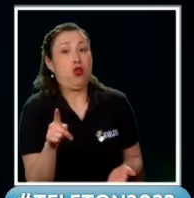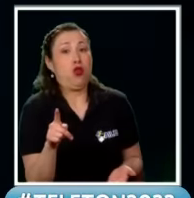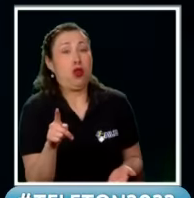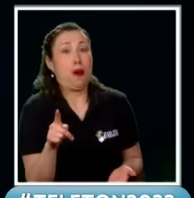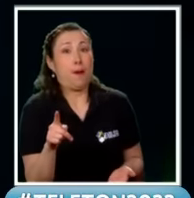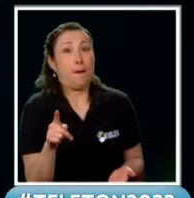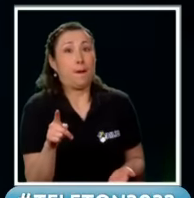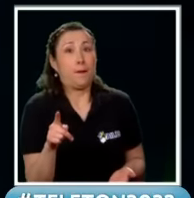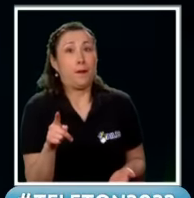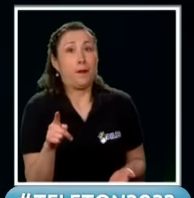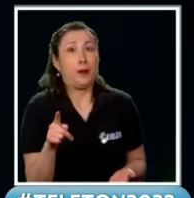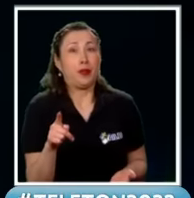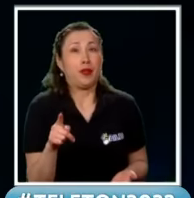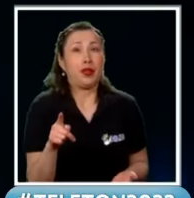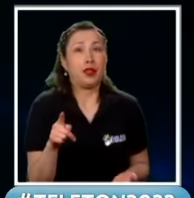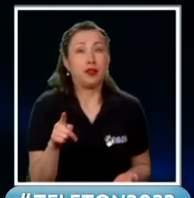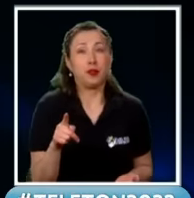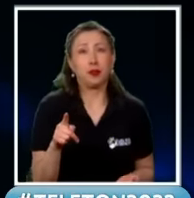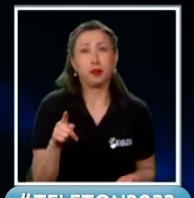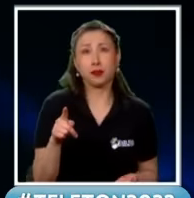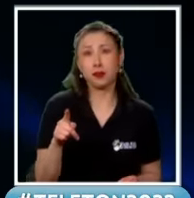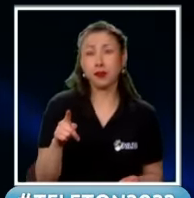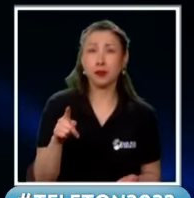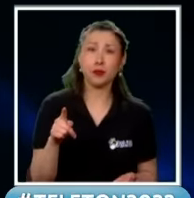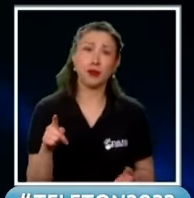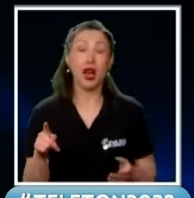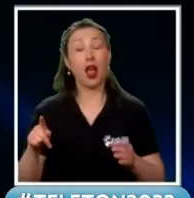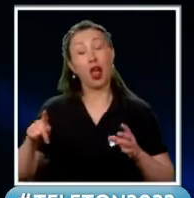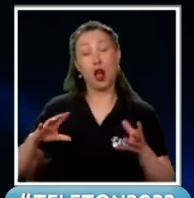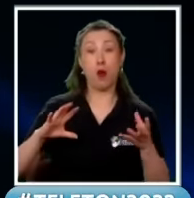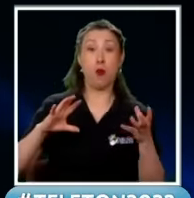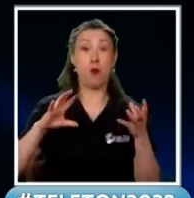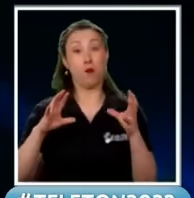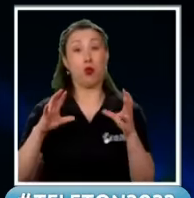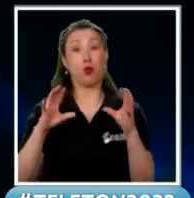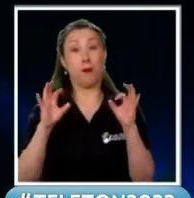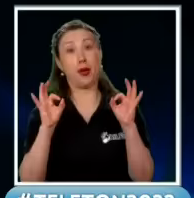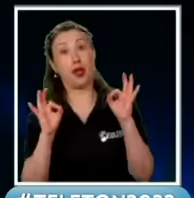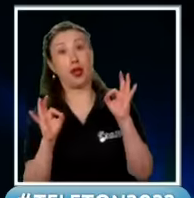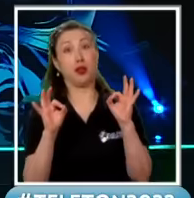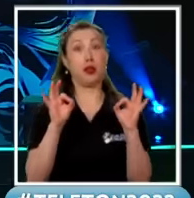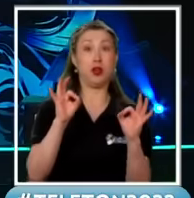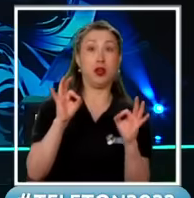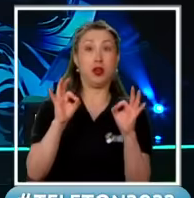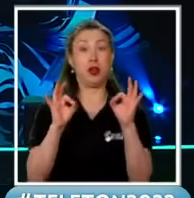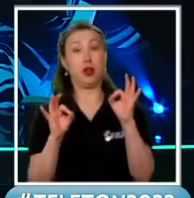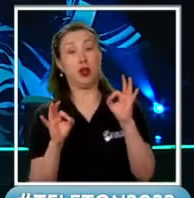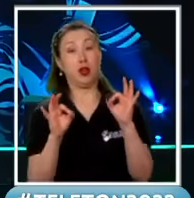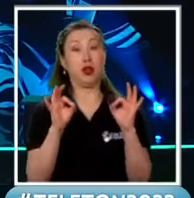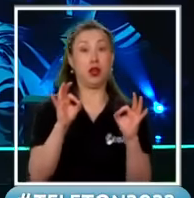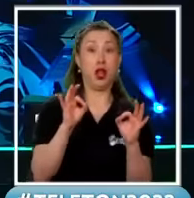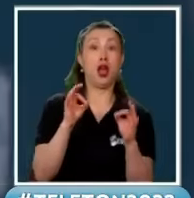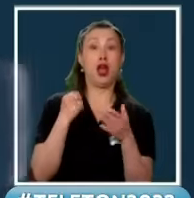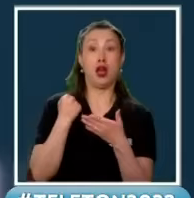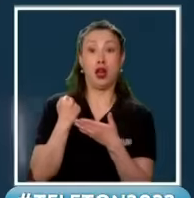Soy artificial, es un mundo ideal. Puedo ayudarte,